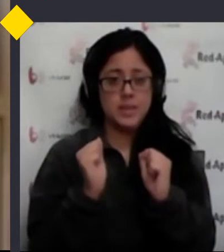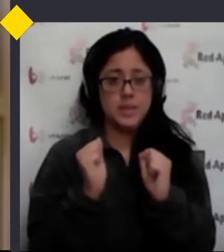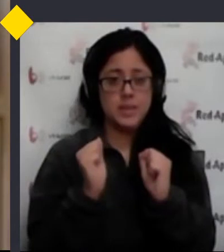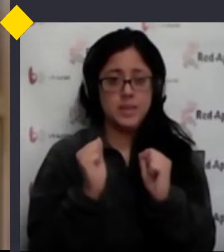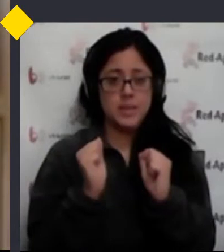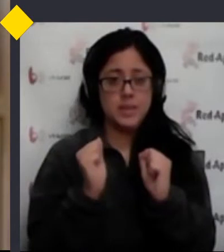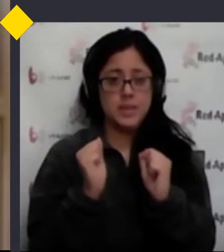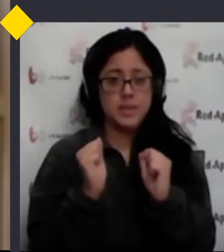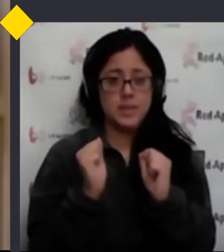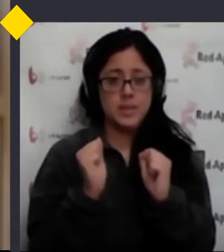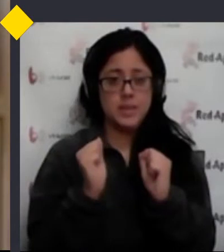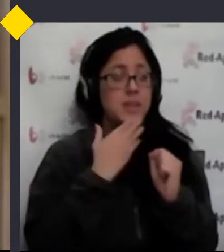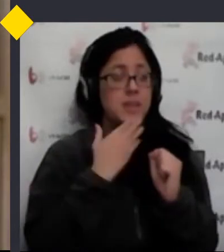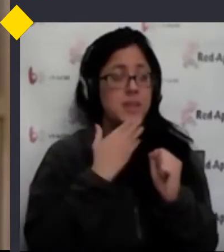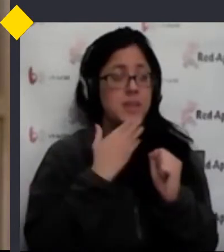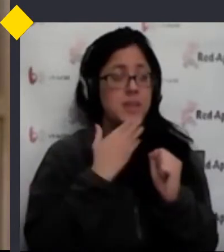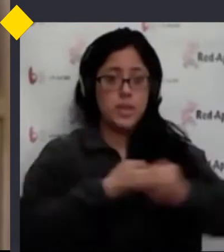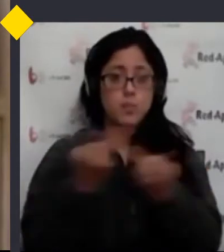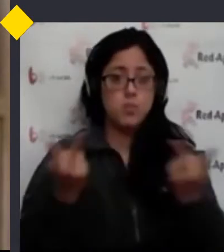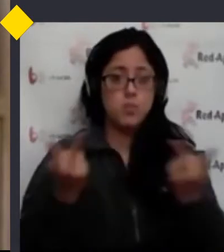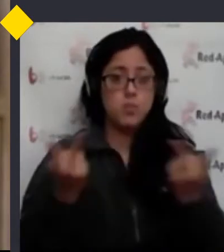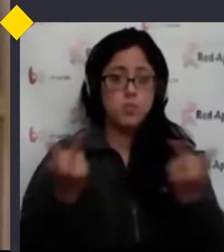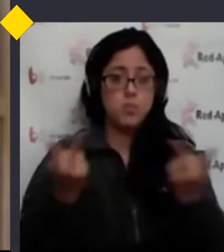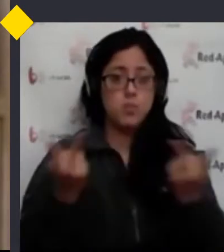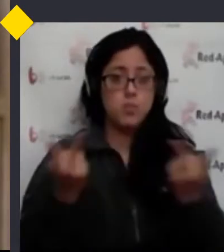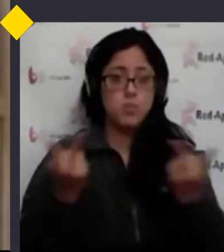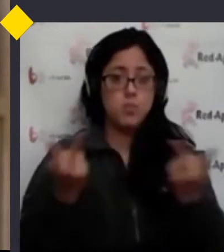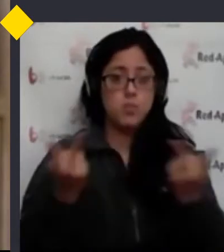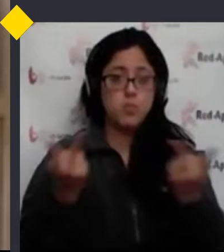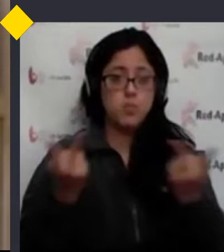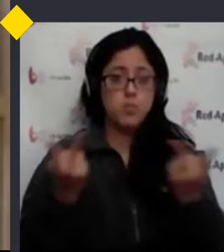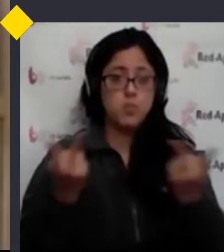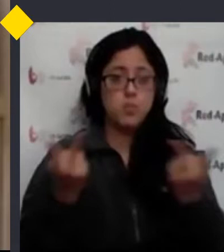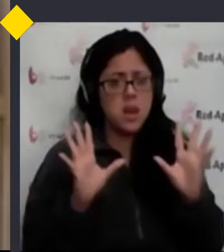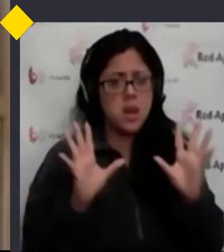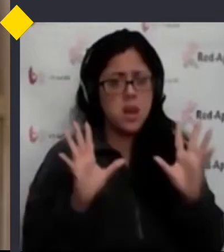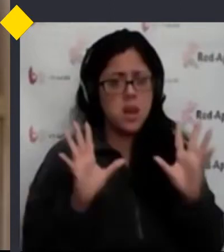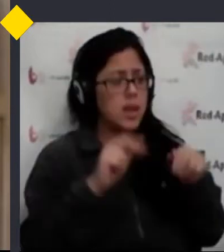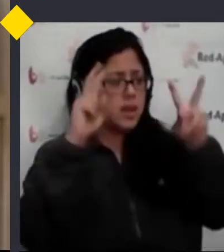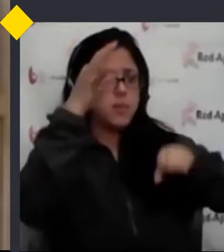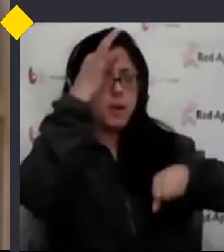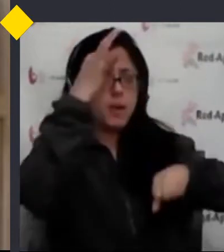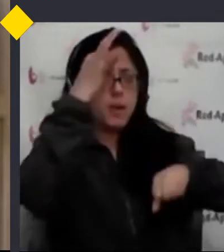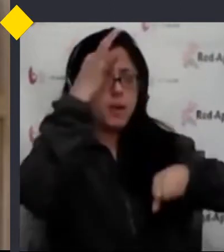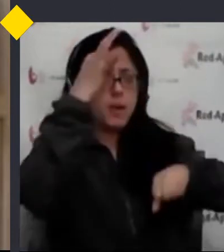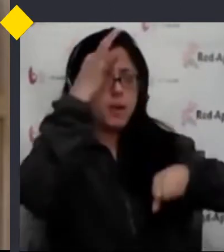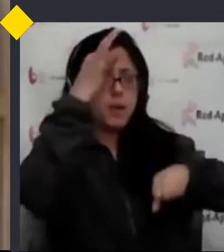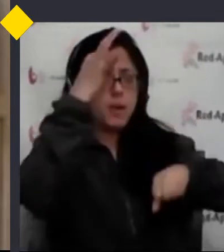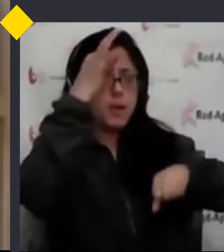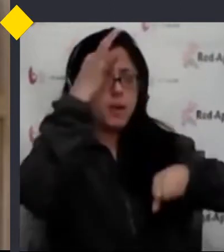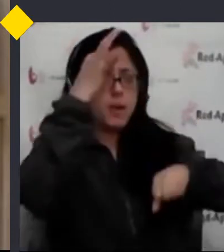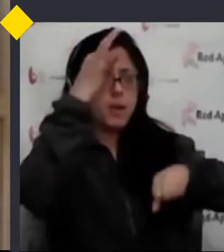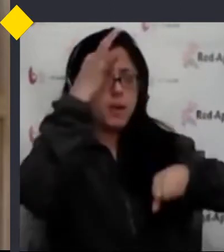de políticas públicas, tengamos súper presente que esta pandemia no ha golpeado igual a los hombres que a las mujeres